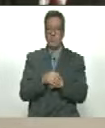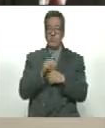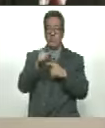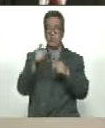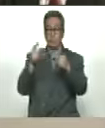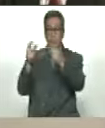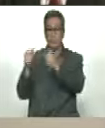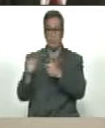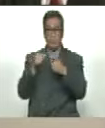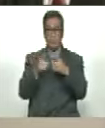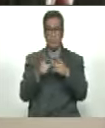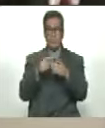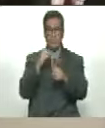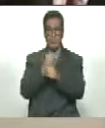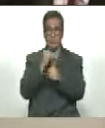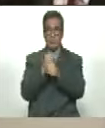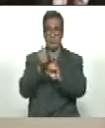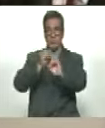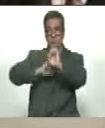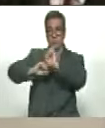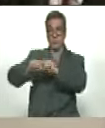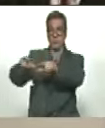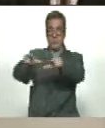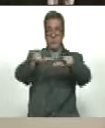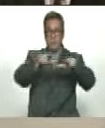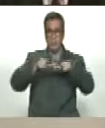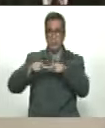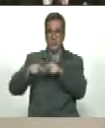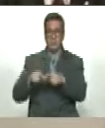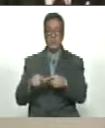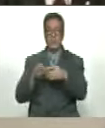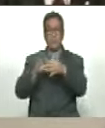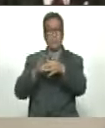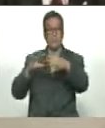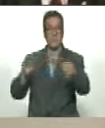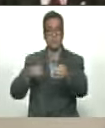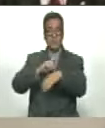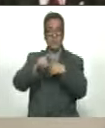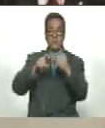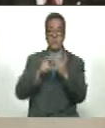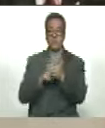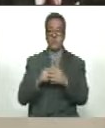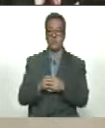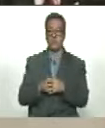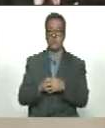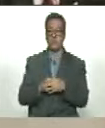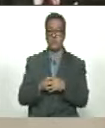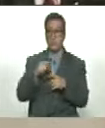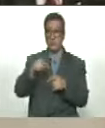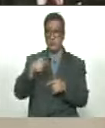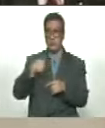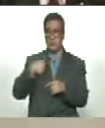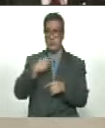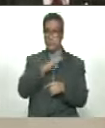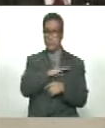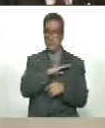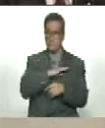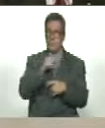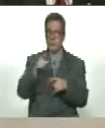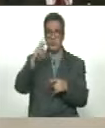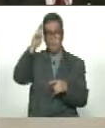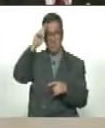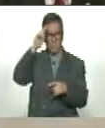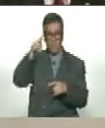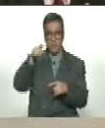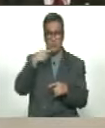la economía en función de la defensa de la soberanía para la independencia plena. Yo, con todo